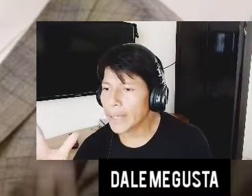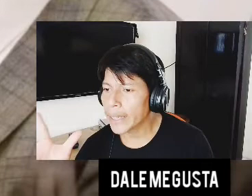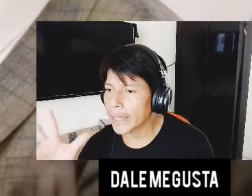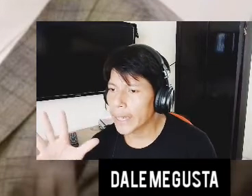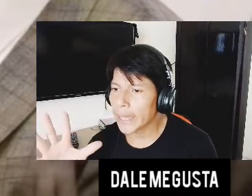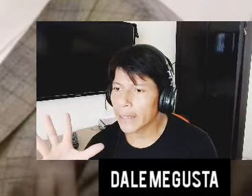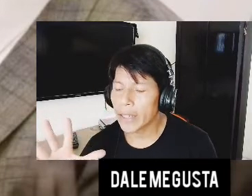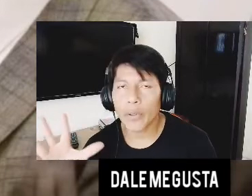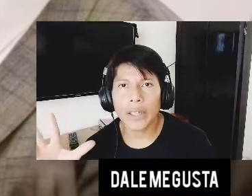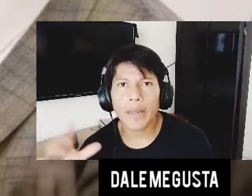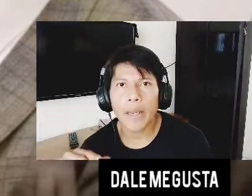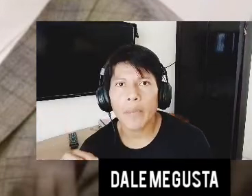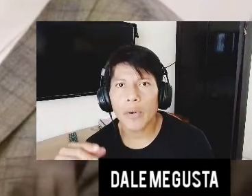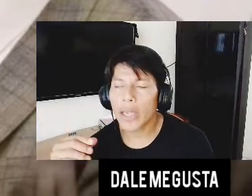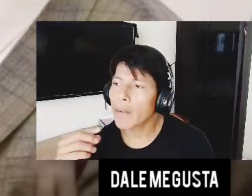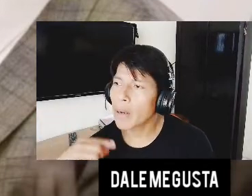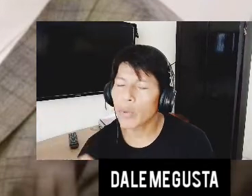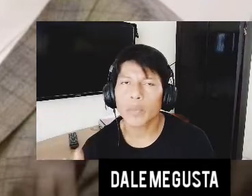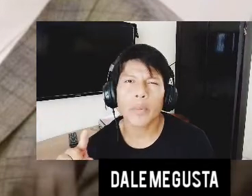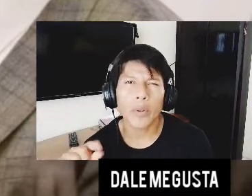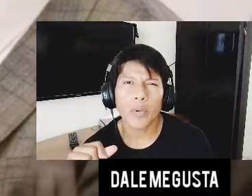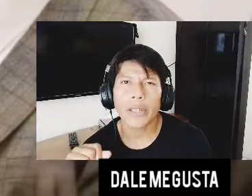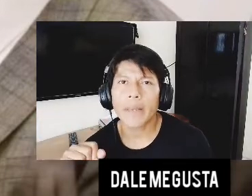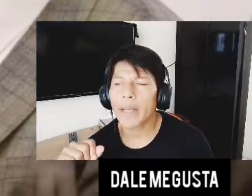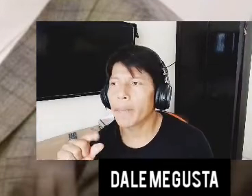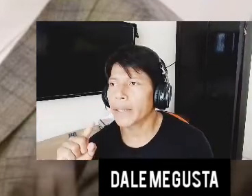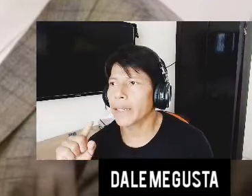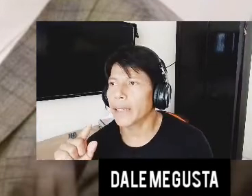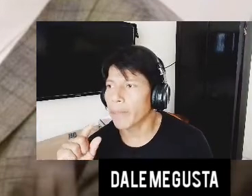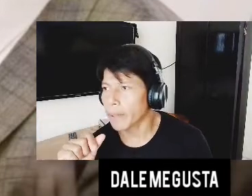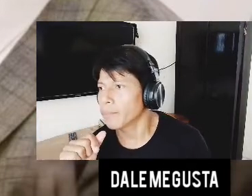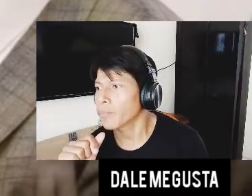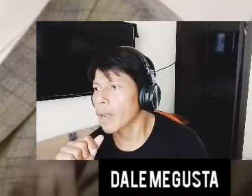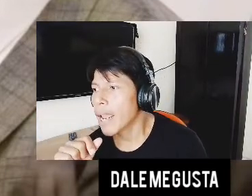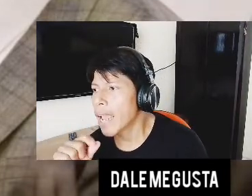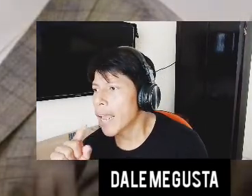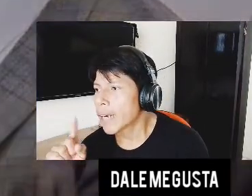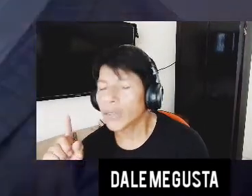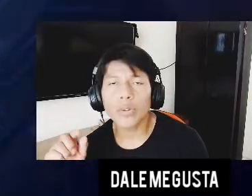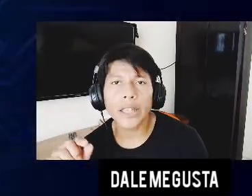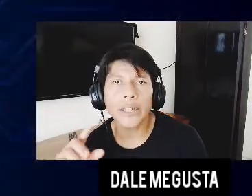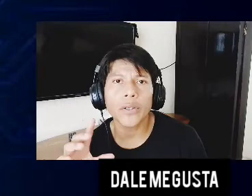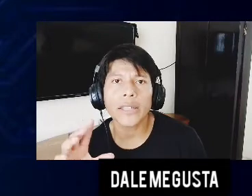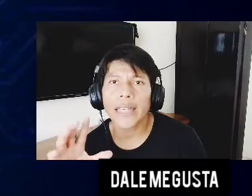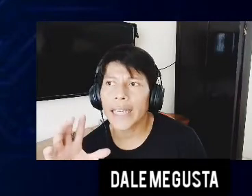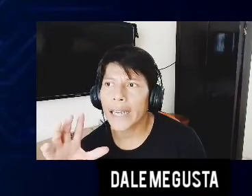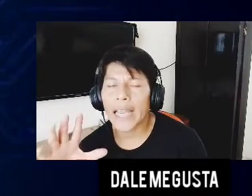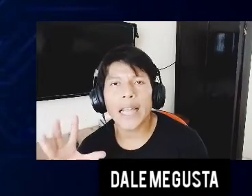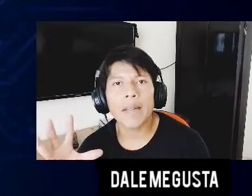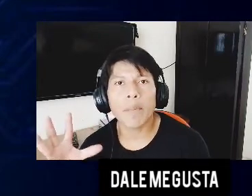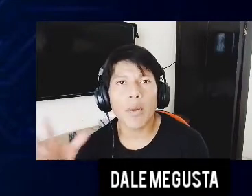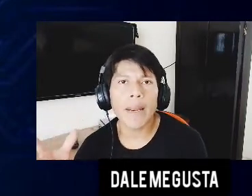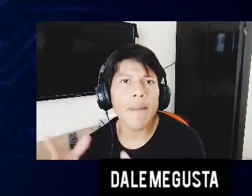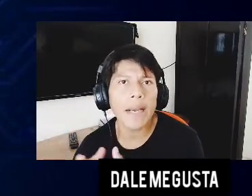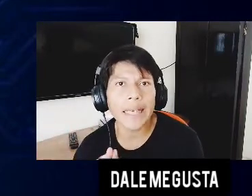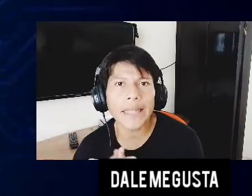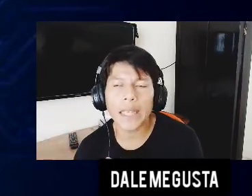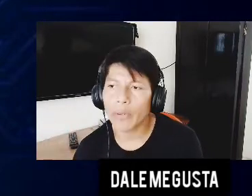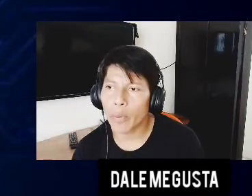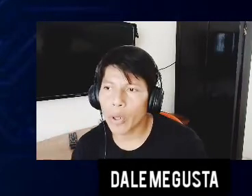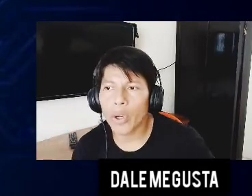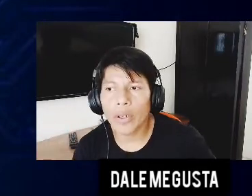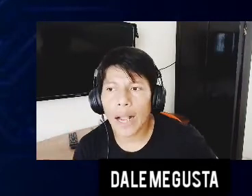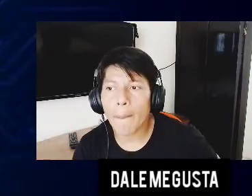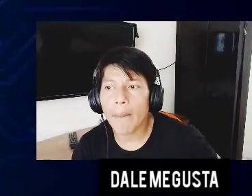Pero antes de ir con el tema de Monreal, vámonos primero con el tema del presidente. Resulta, señores, que el problema que